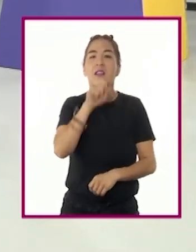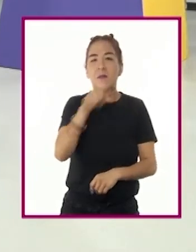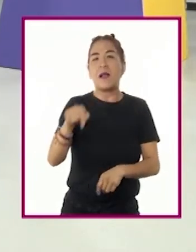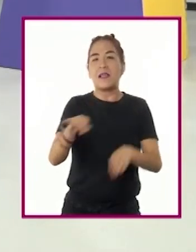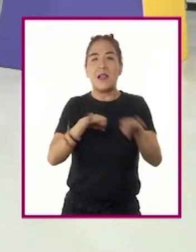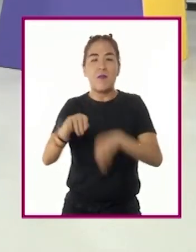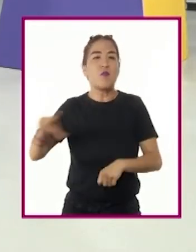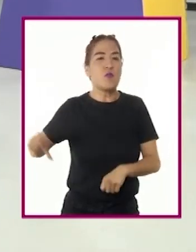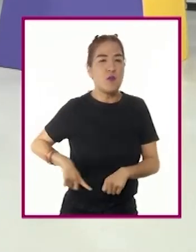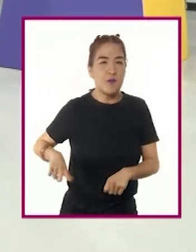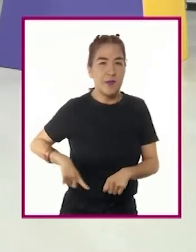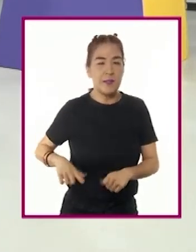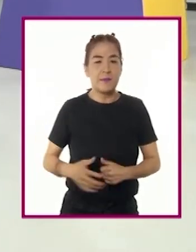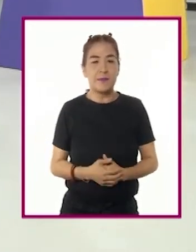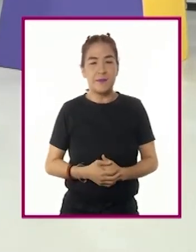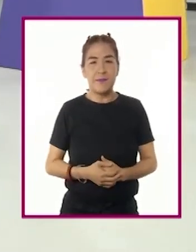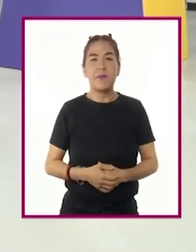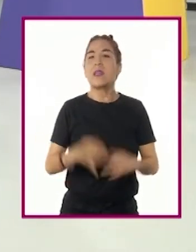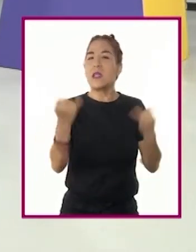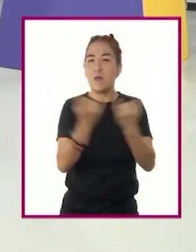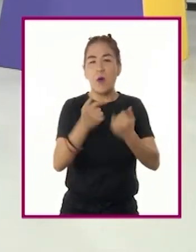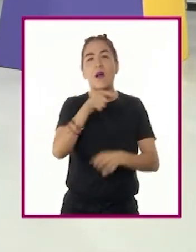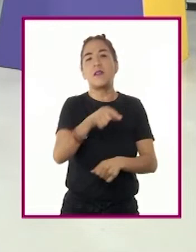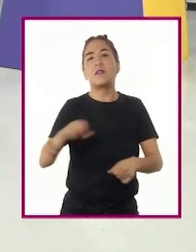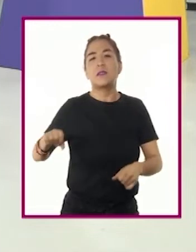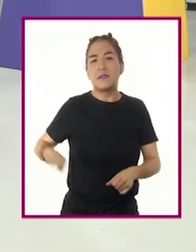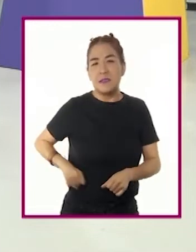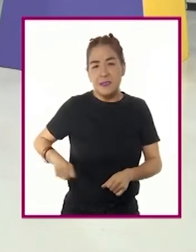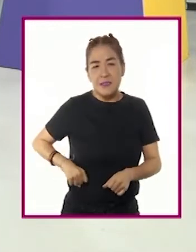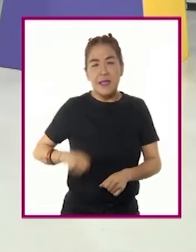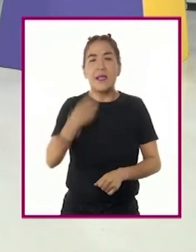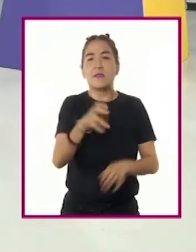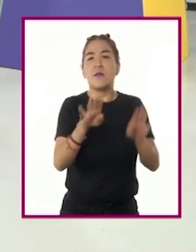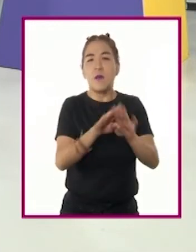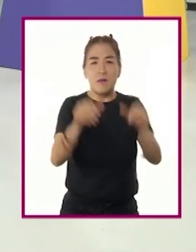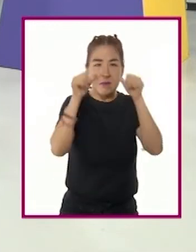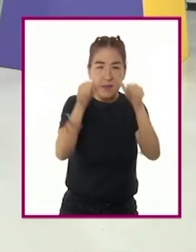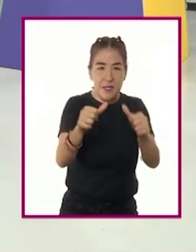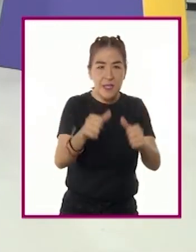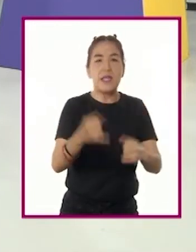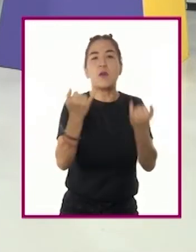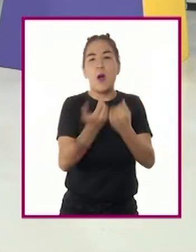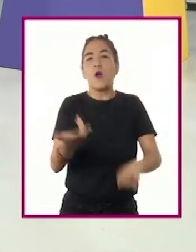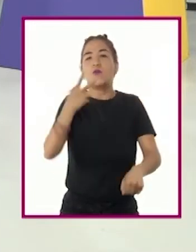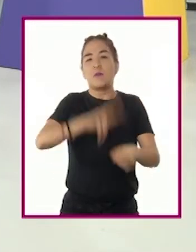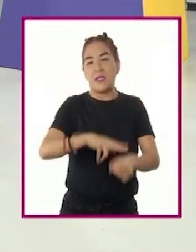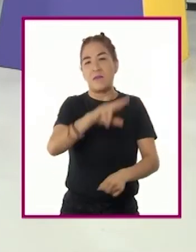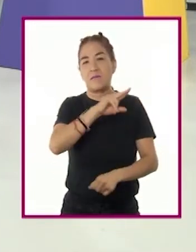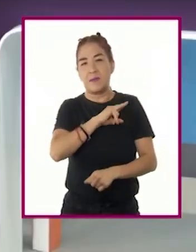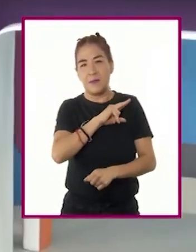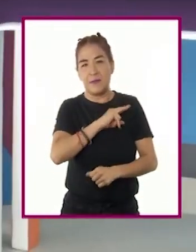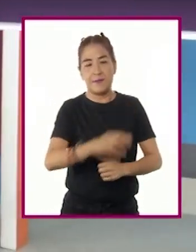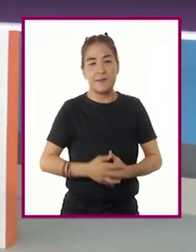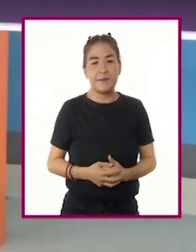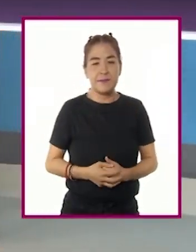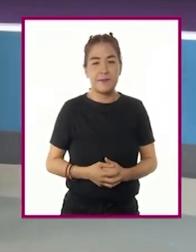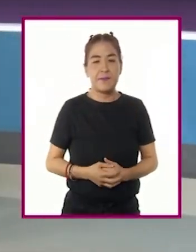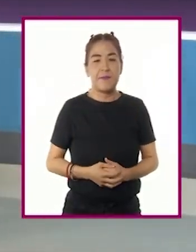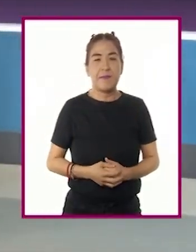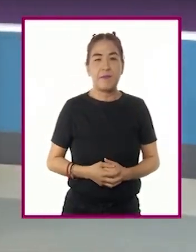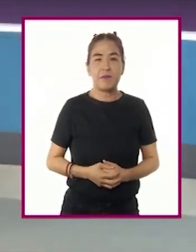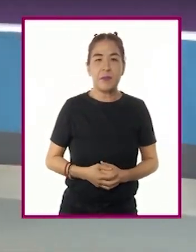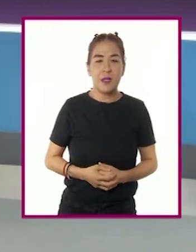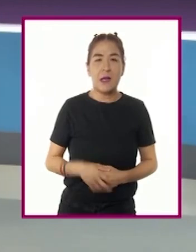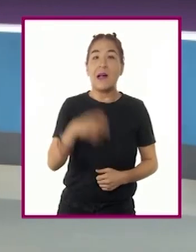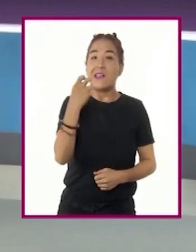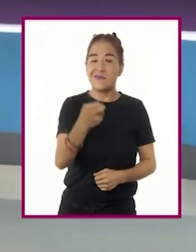del gobierno, así como por las clínicas de la Secretaría de Salud y por los hospitales privados. Es